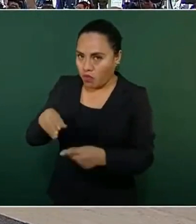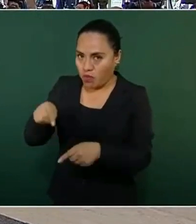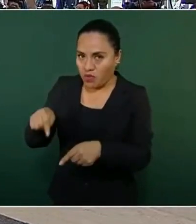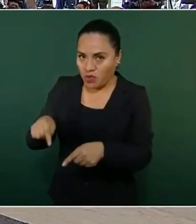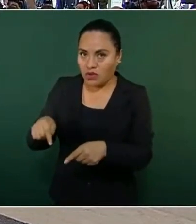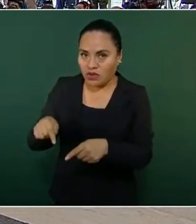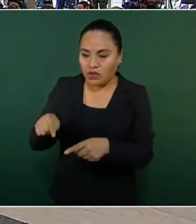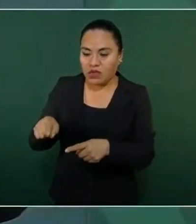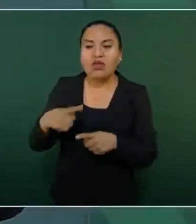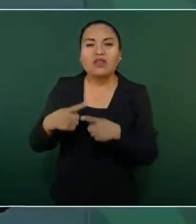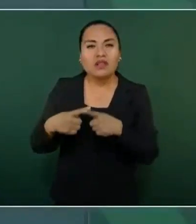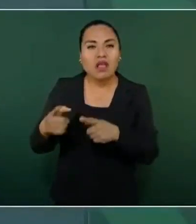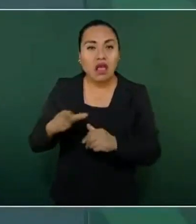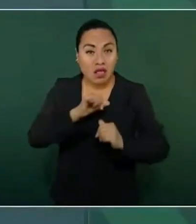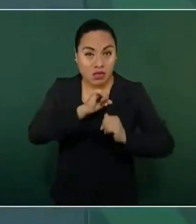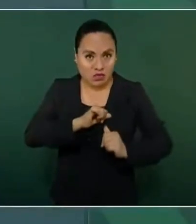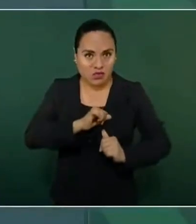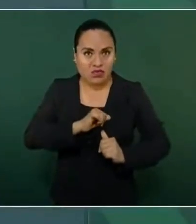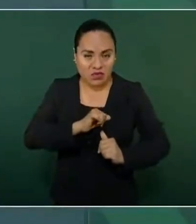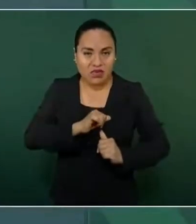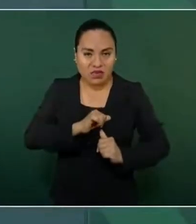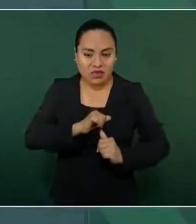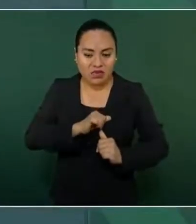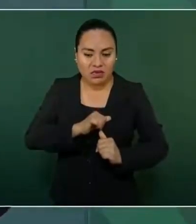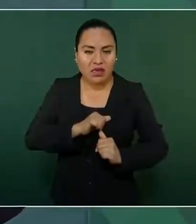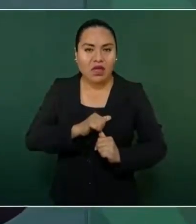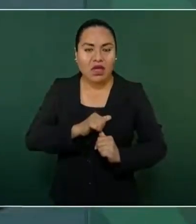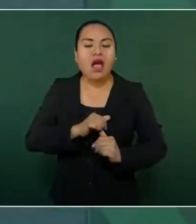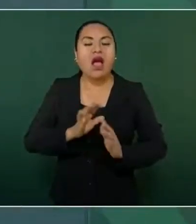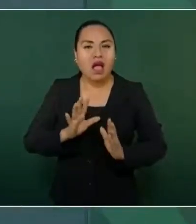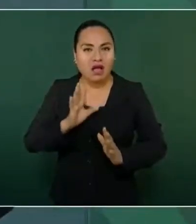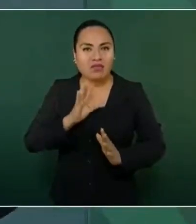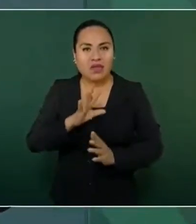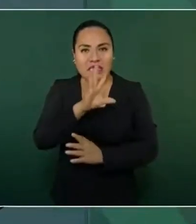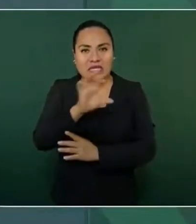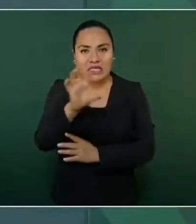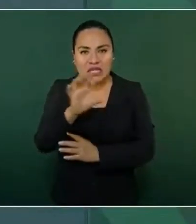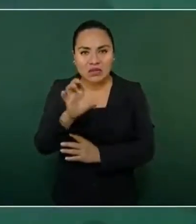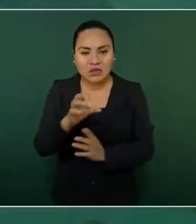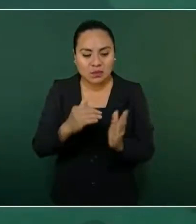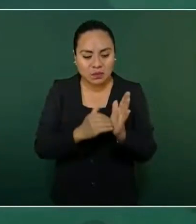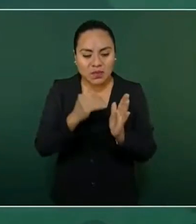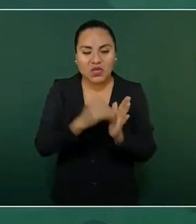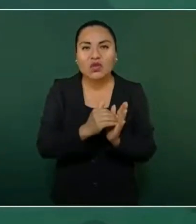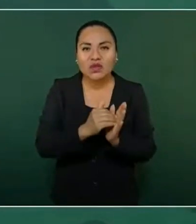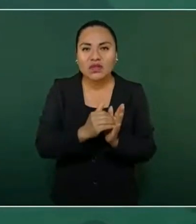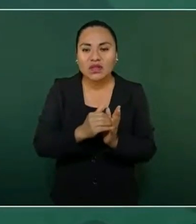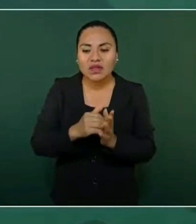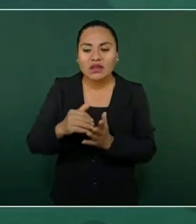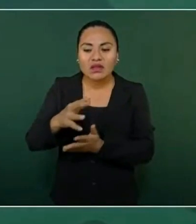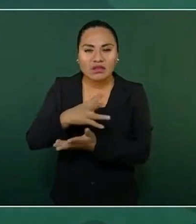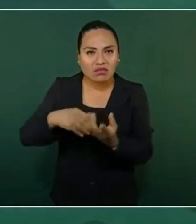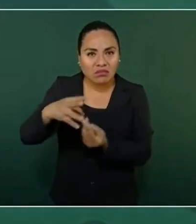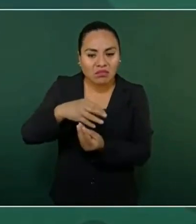el gobierno le da a fondo perdido 500 millones.